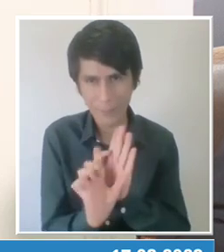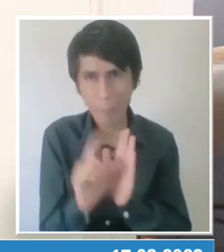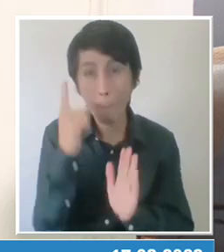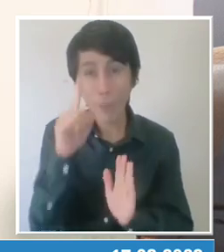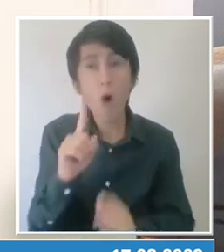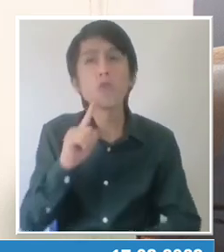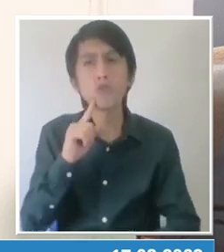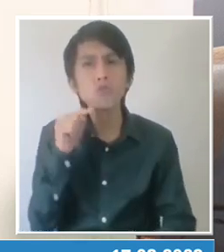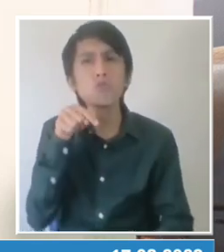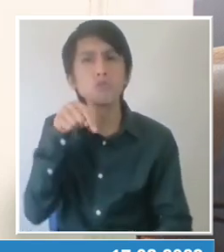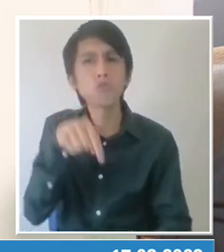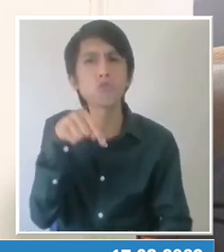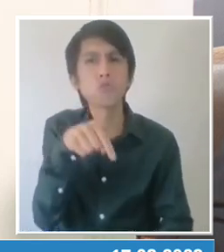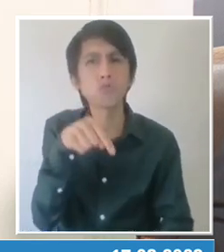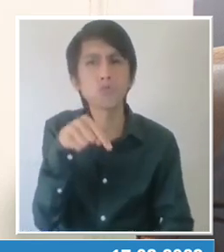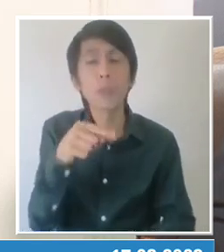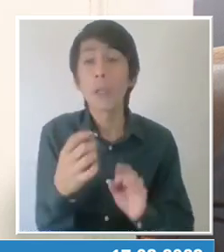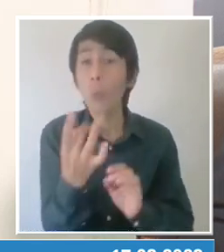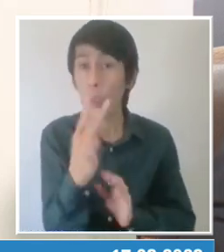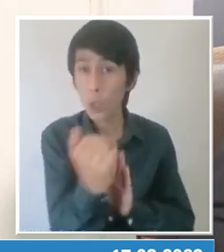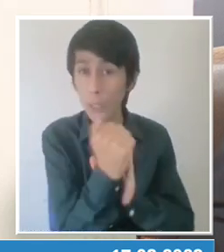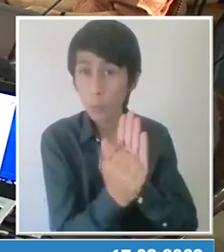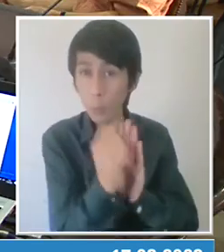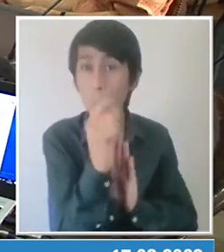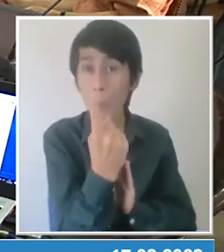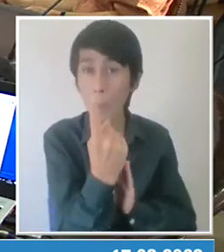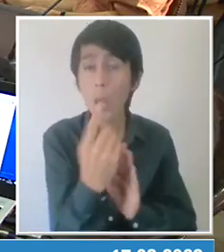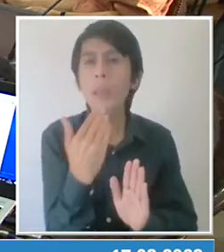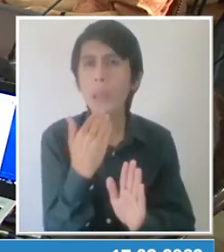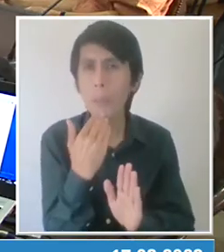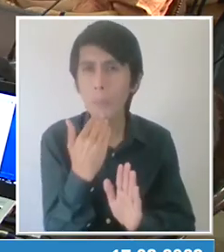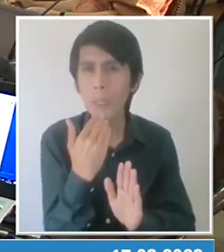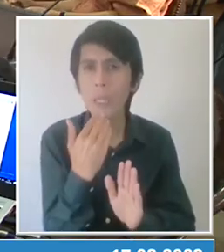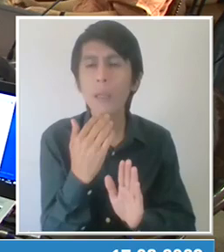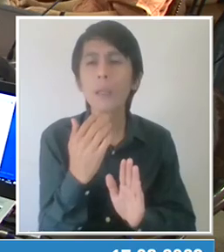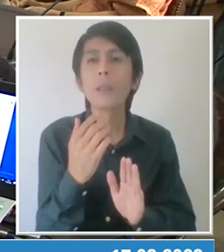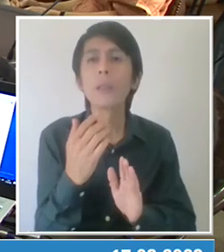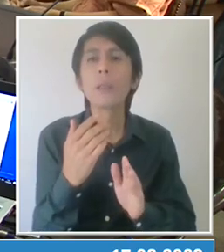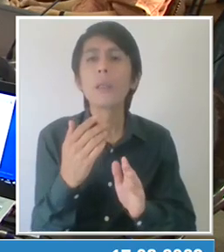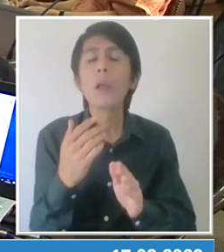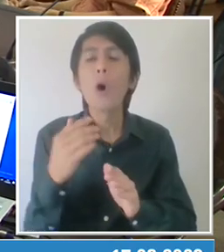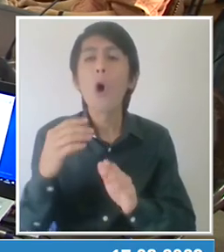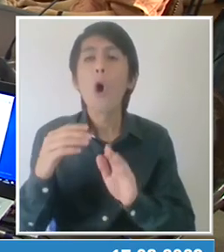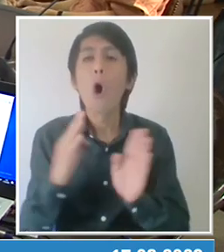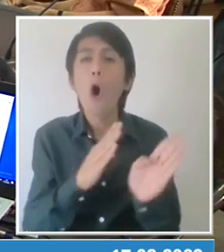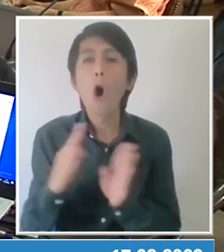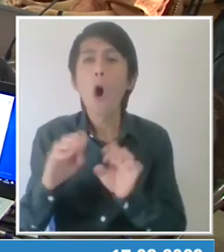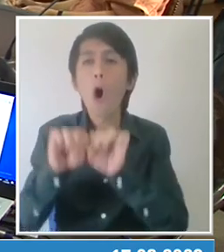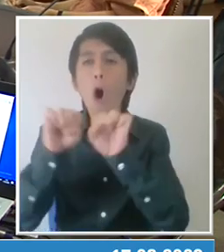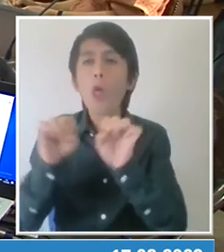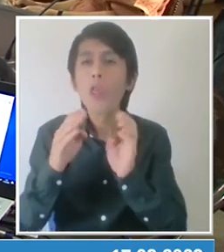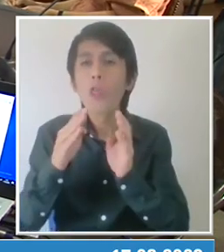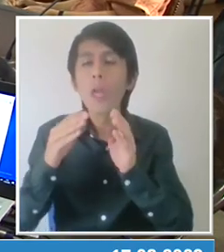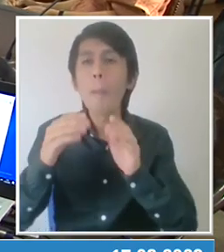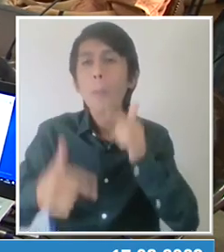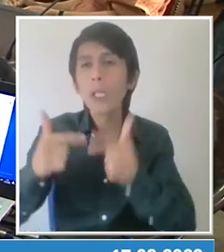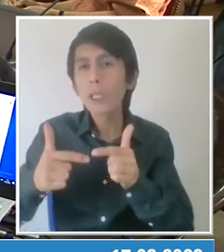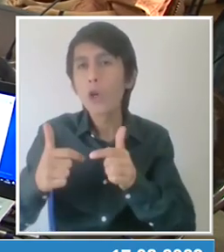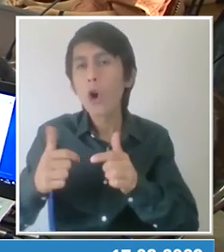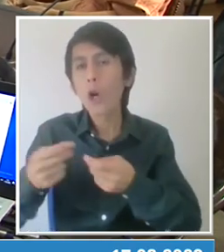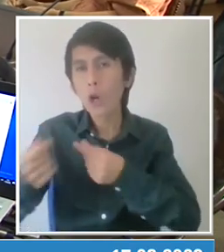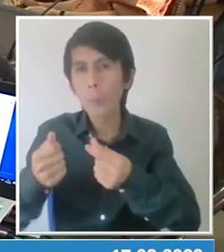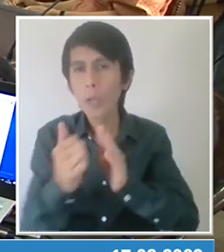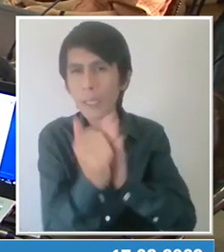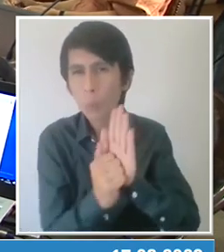solo en este artículo primero, sino que en el orden público económico, artículo 19, números 20 y siguientes,